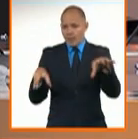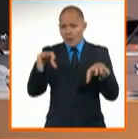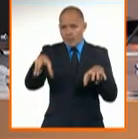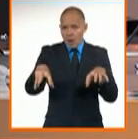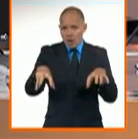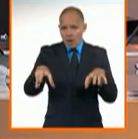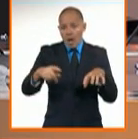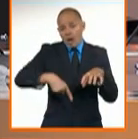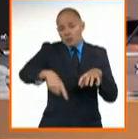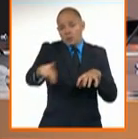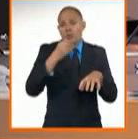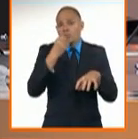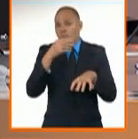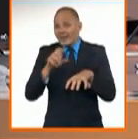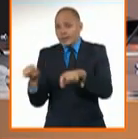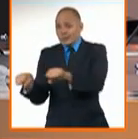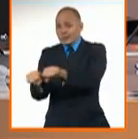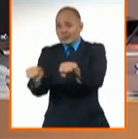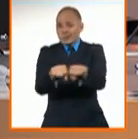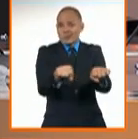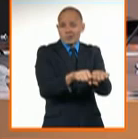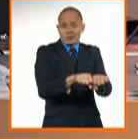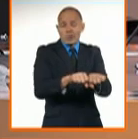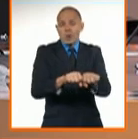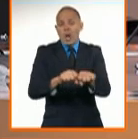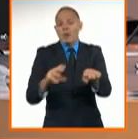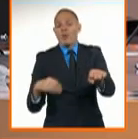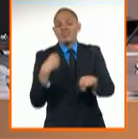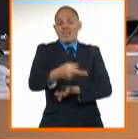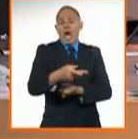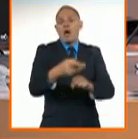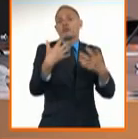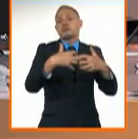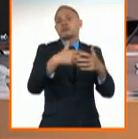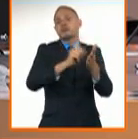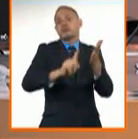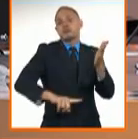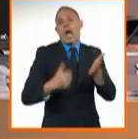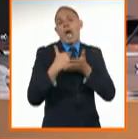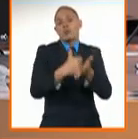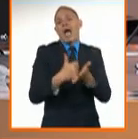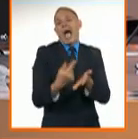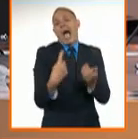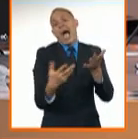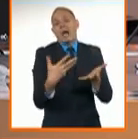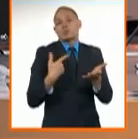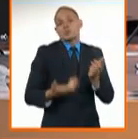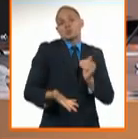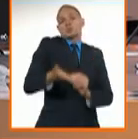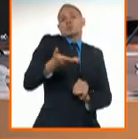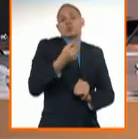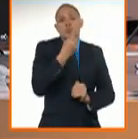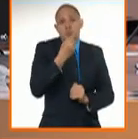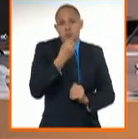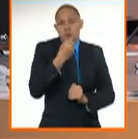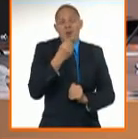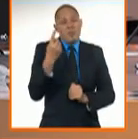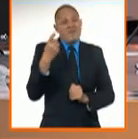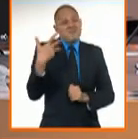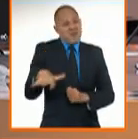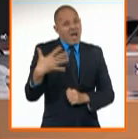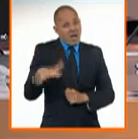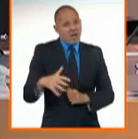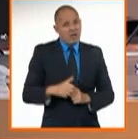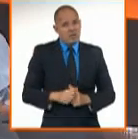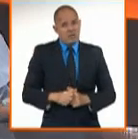esa capacidad de generación pero todavía hay un déficit evidente de la capacidad de generación contra la demanda que tiene el país